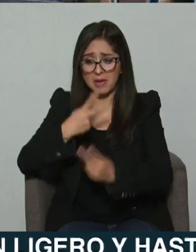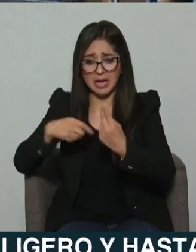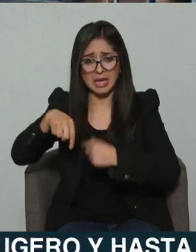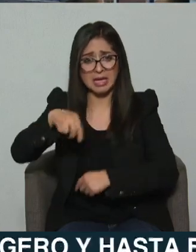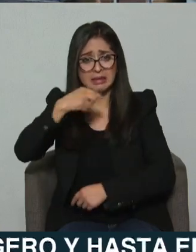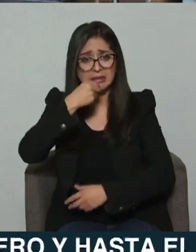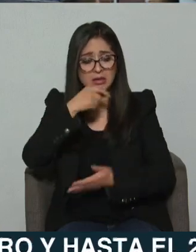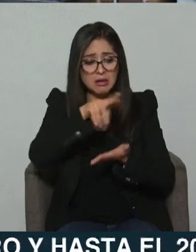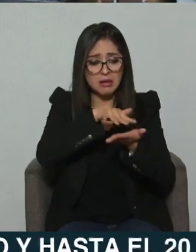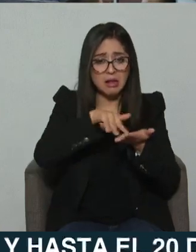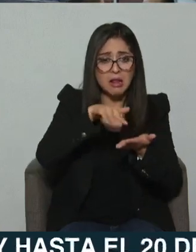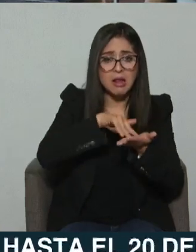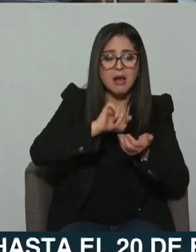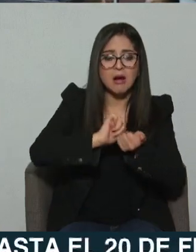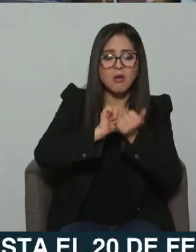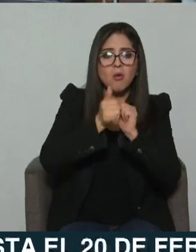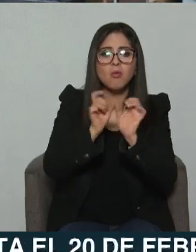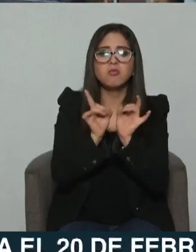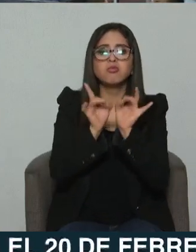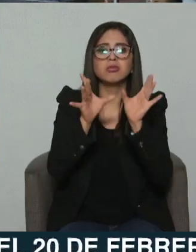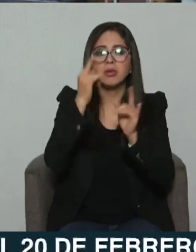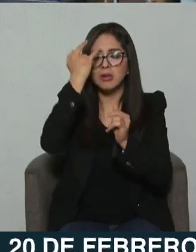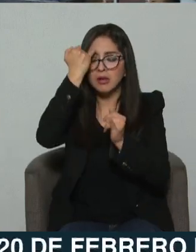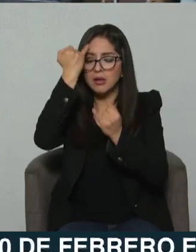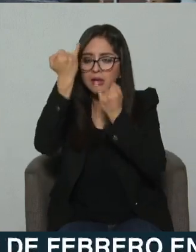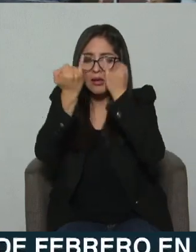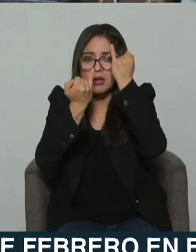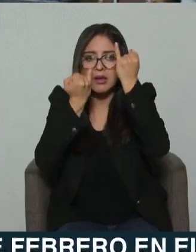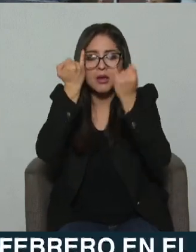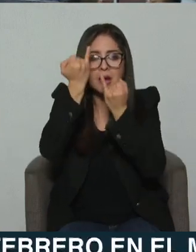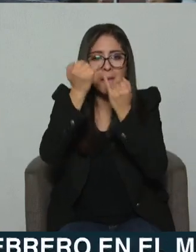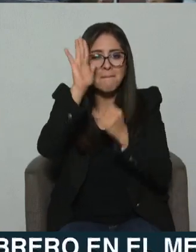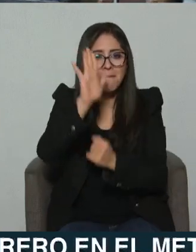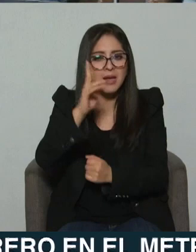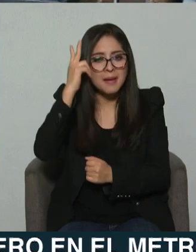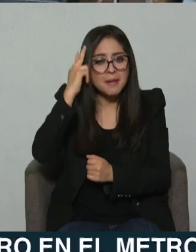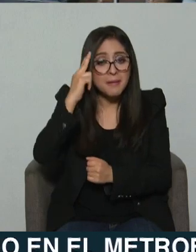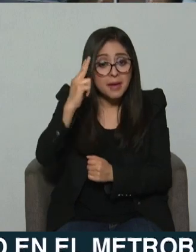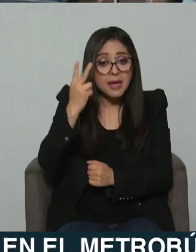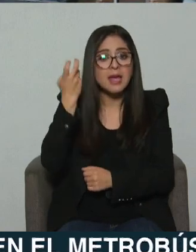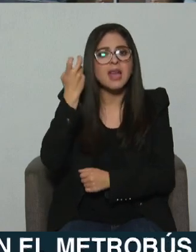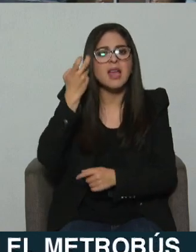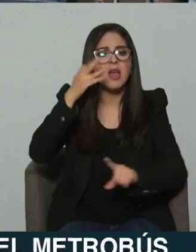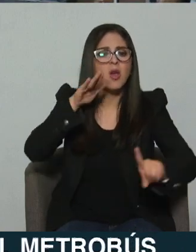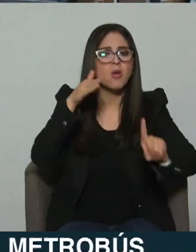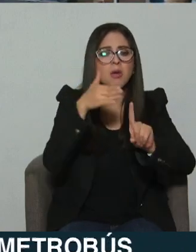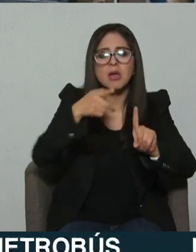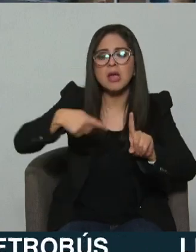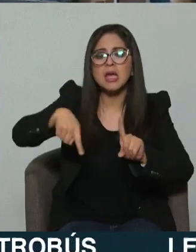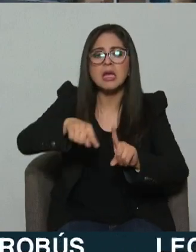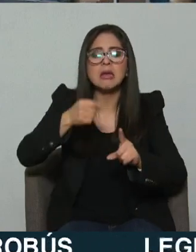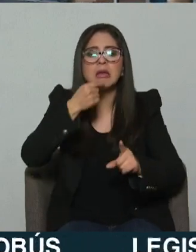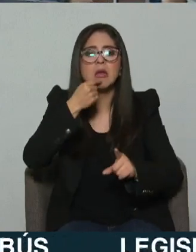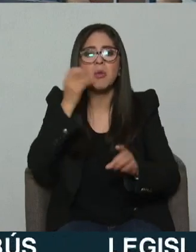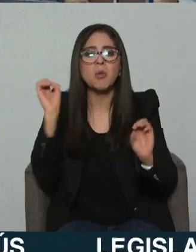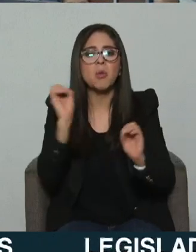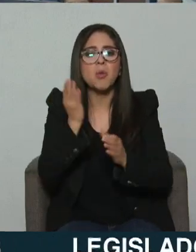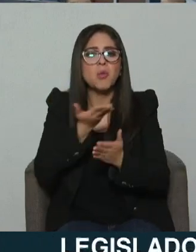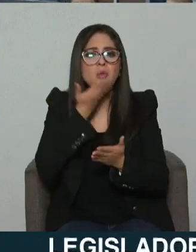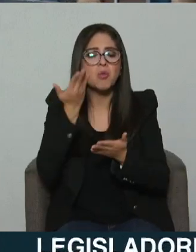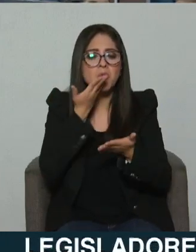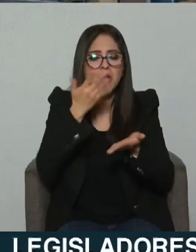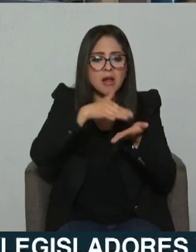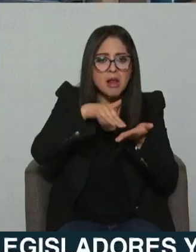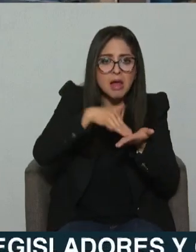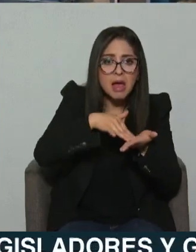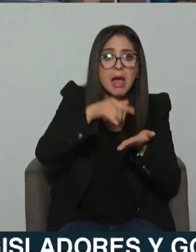tenemos realmente el objetivo de hacer leer a las personas que no lo hacen, ¿no? Llevarles las tecnologías de la información y la comunicación